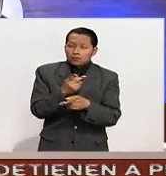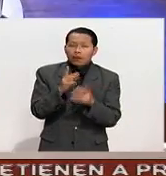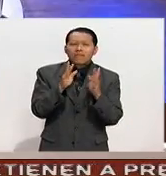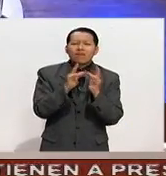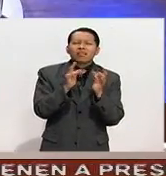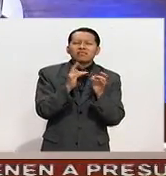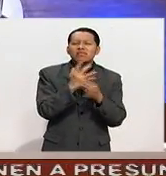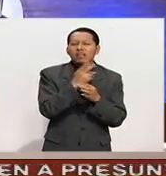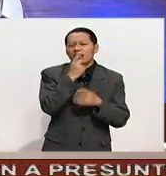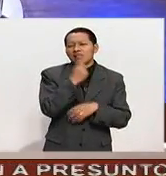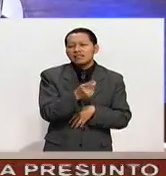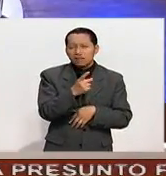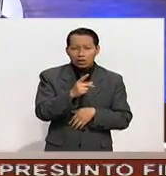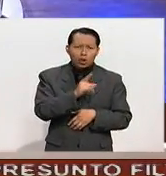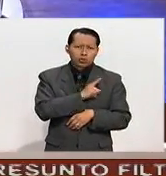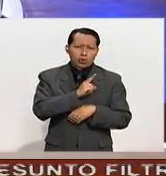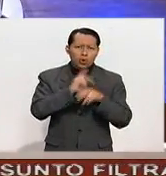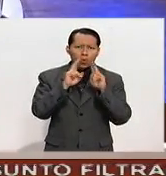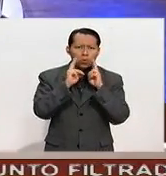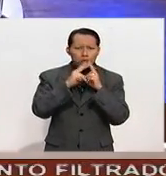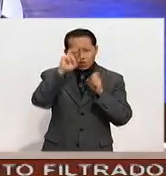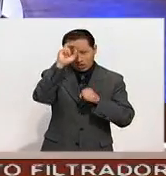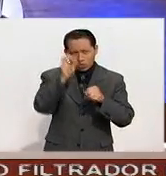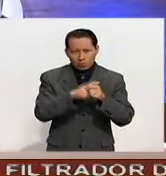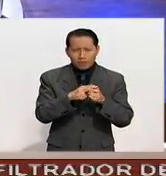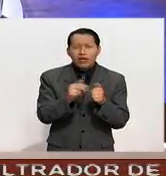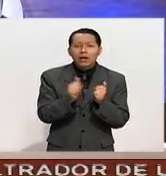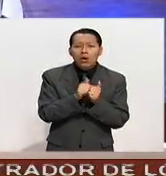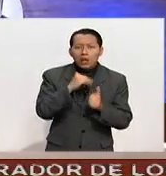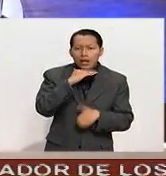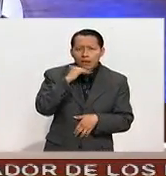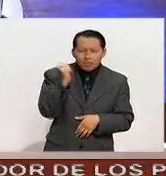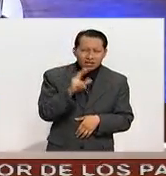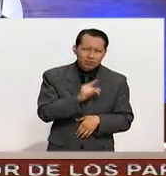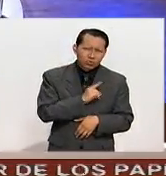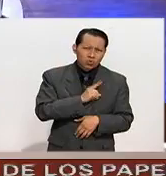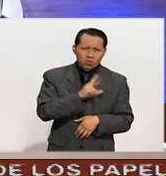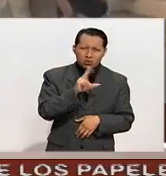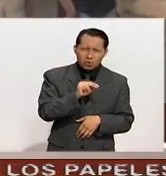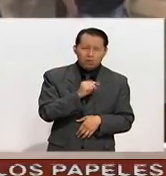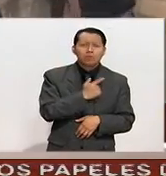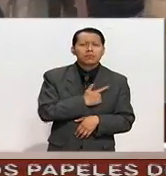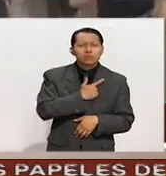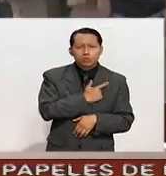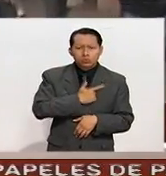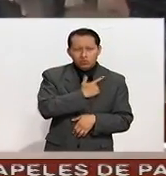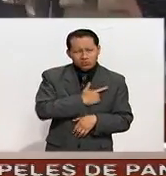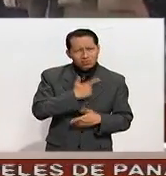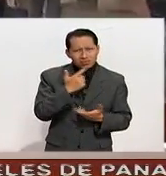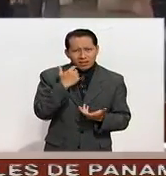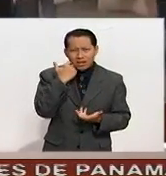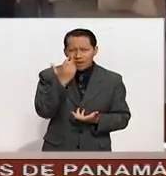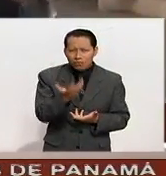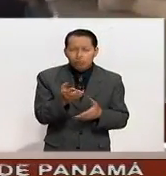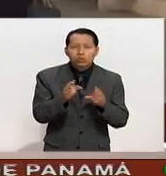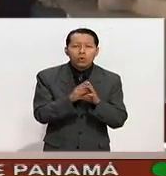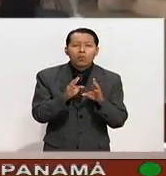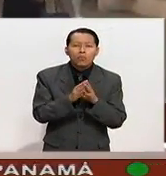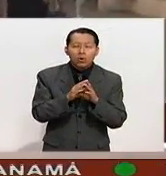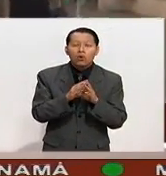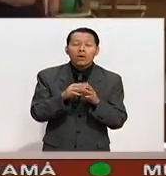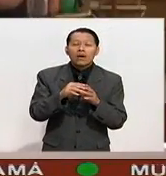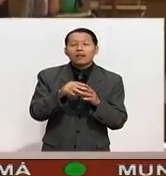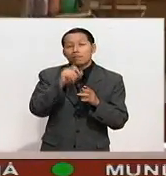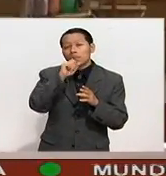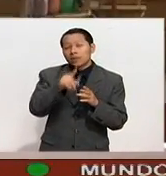franceses dicen que no se quieren quedar solos en la Unión Europea con los alemanes y que les gustaría mucho mantener estas tres economías